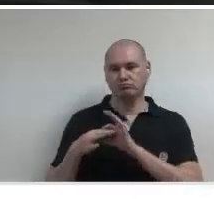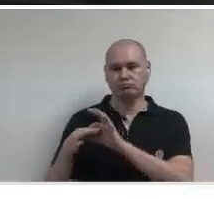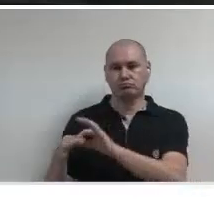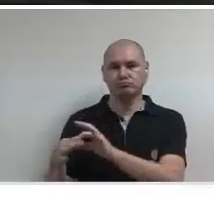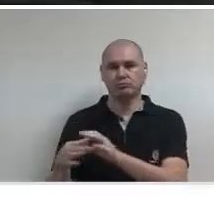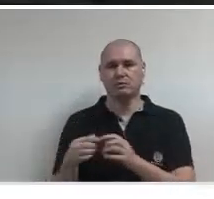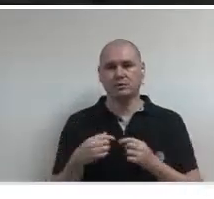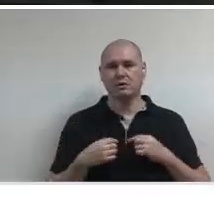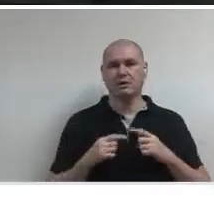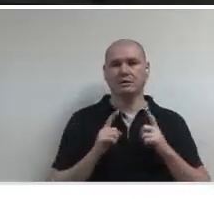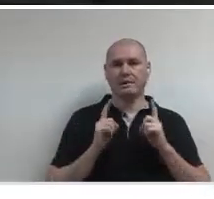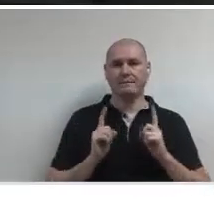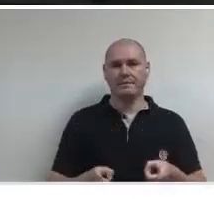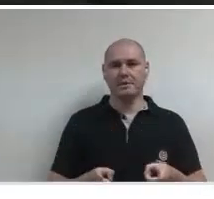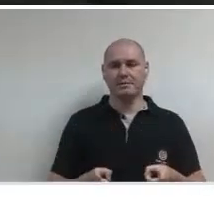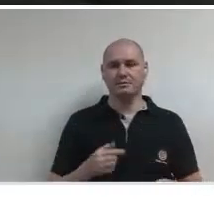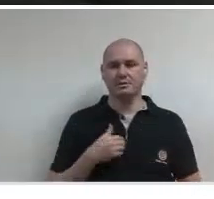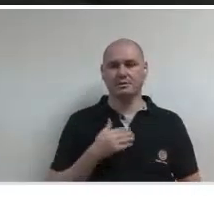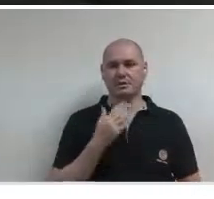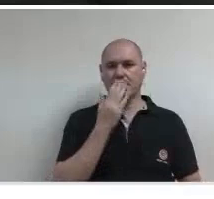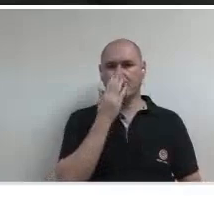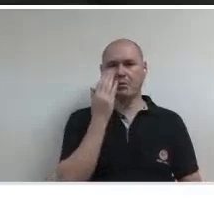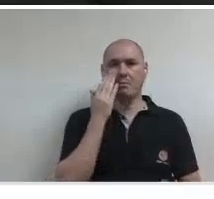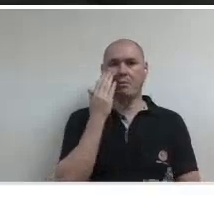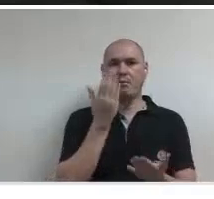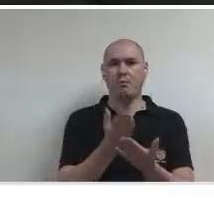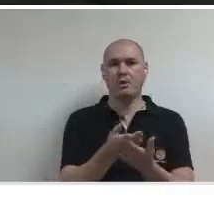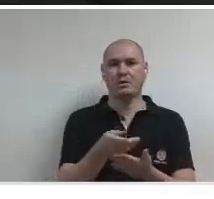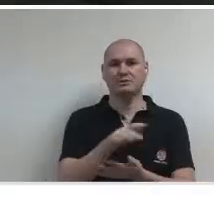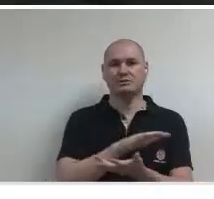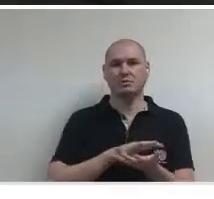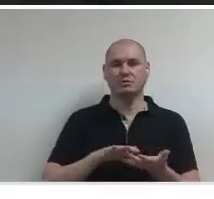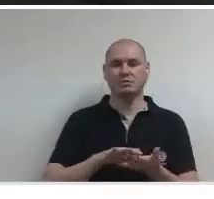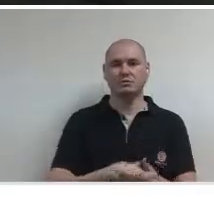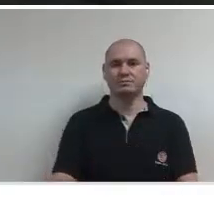vamos a coordinar ni de con ambas